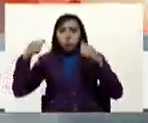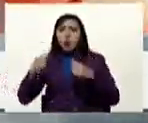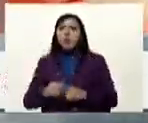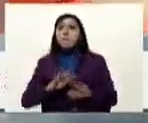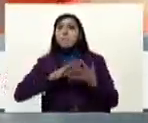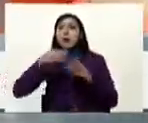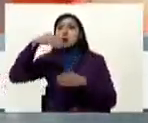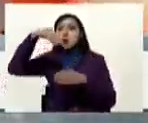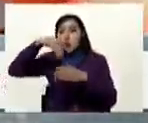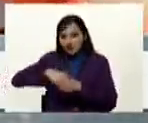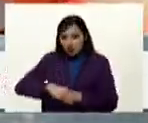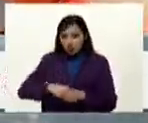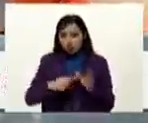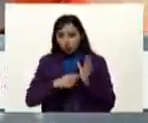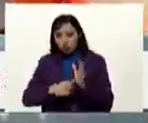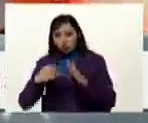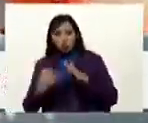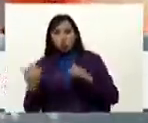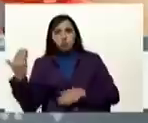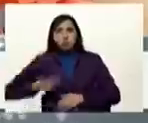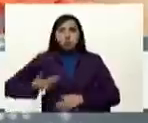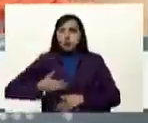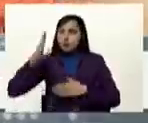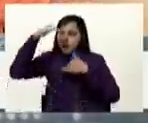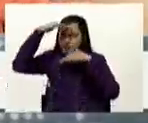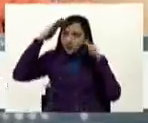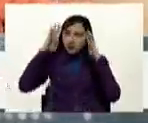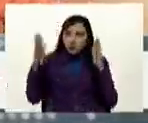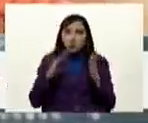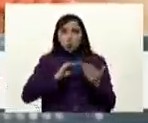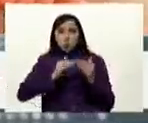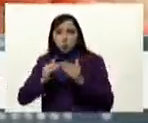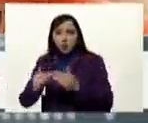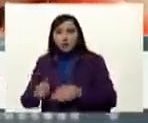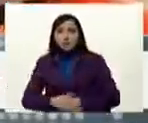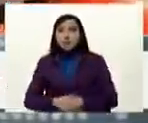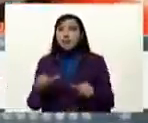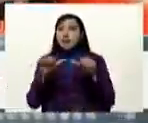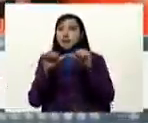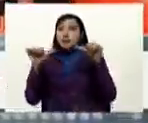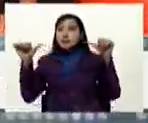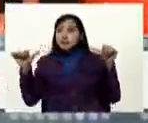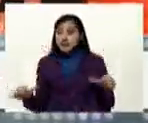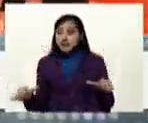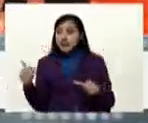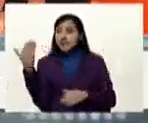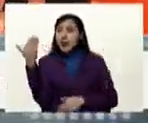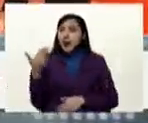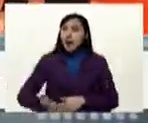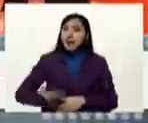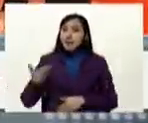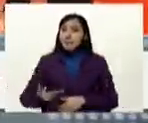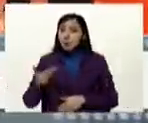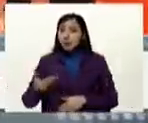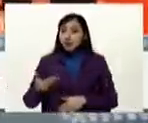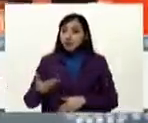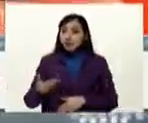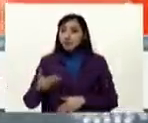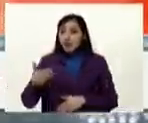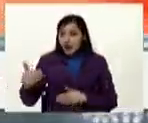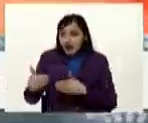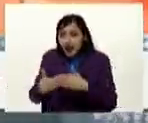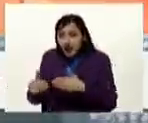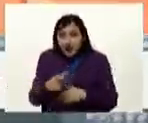adentro, su complejo de atención comunal. Ese sistema que es el más importante porque está más cerca de la gente, hay